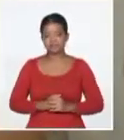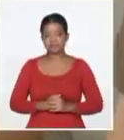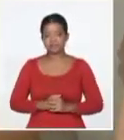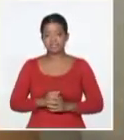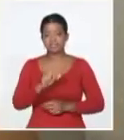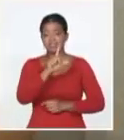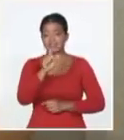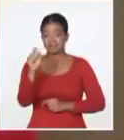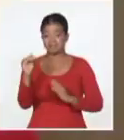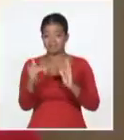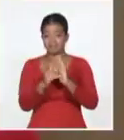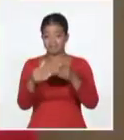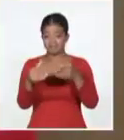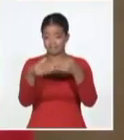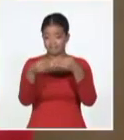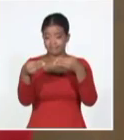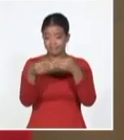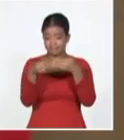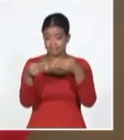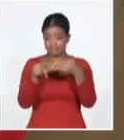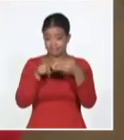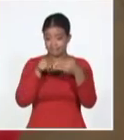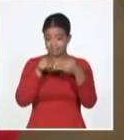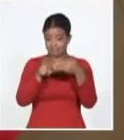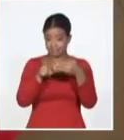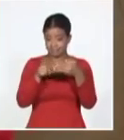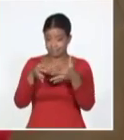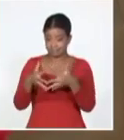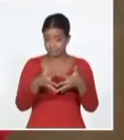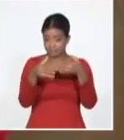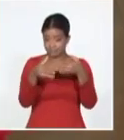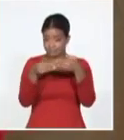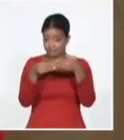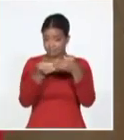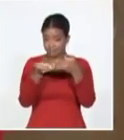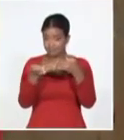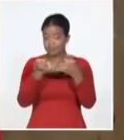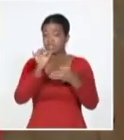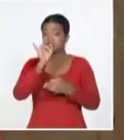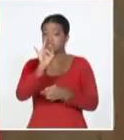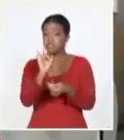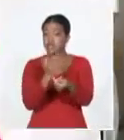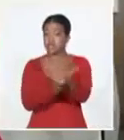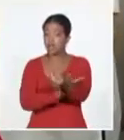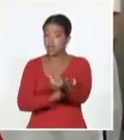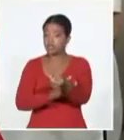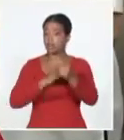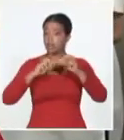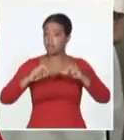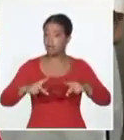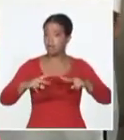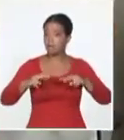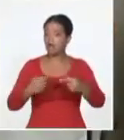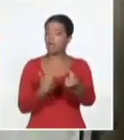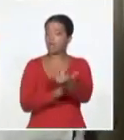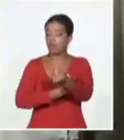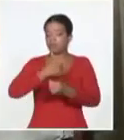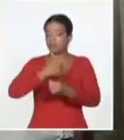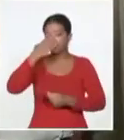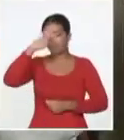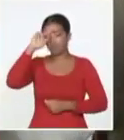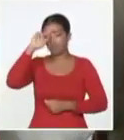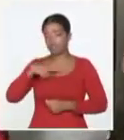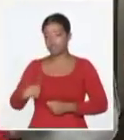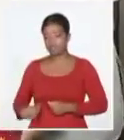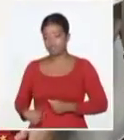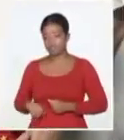$1,000 estadounidenses suman 7 las donaciones de la Cruz Roja de China a su contraparte cubana en los